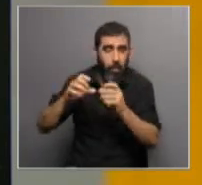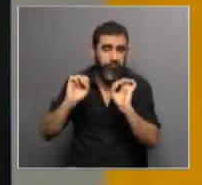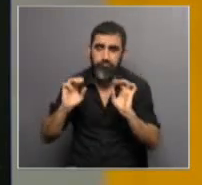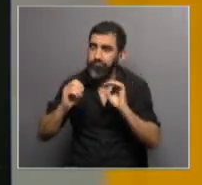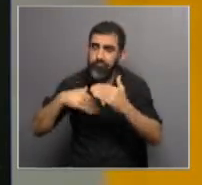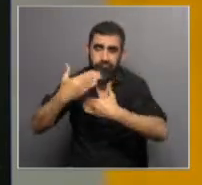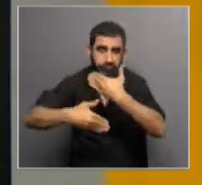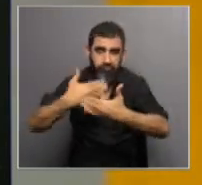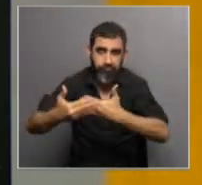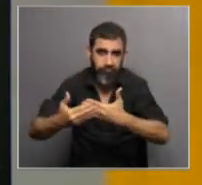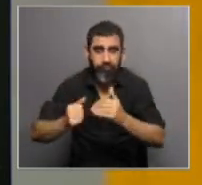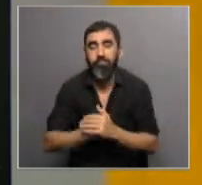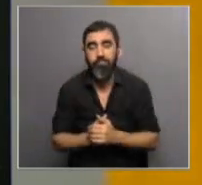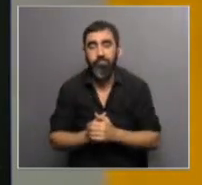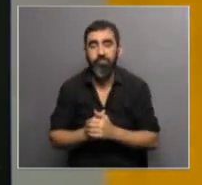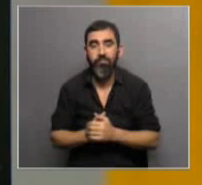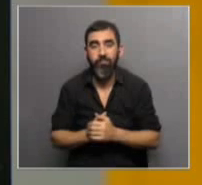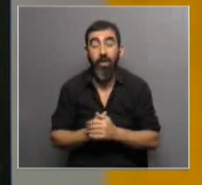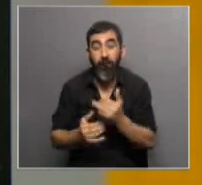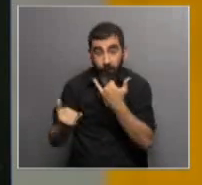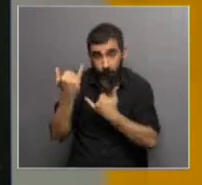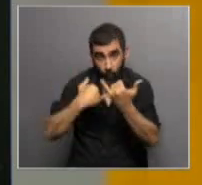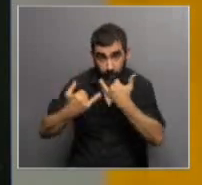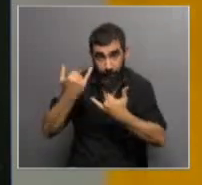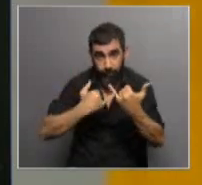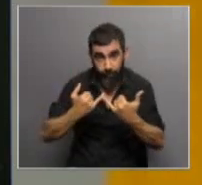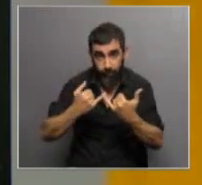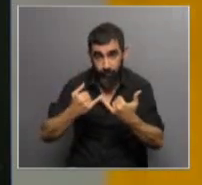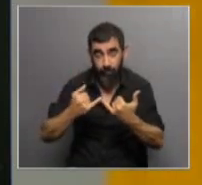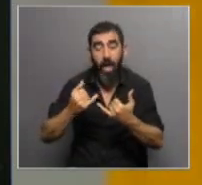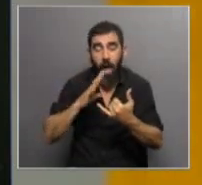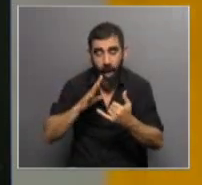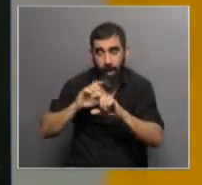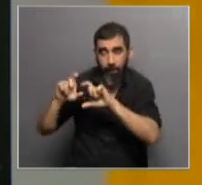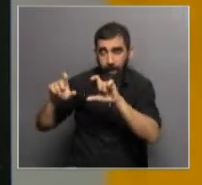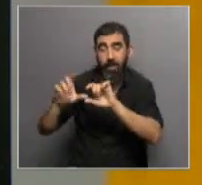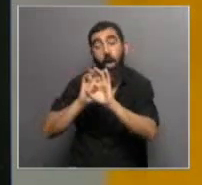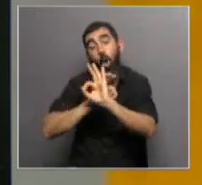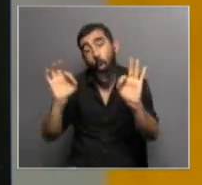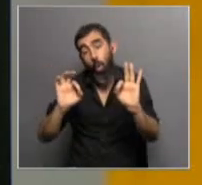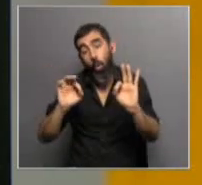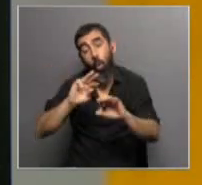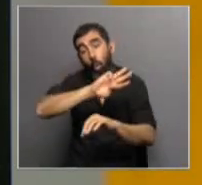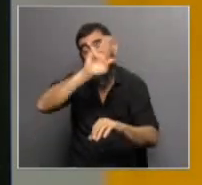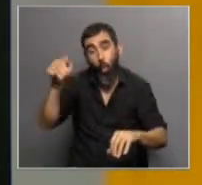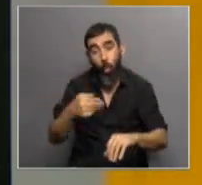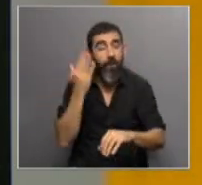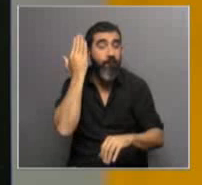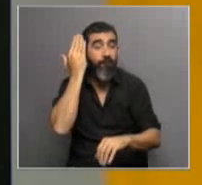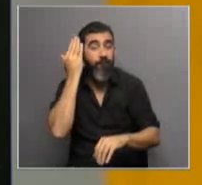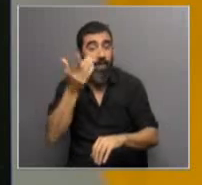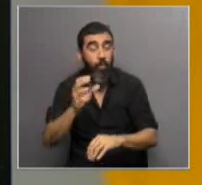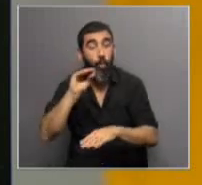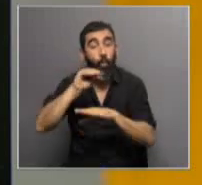es cuestión de hacer dos o tres trámites muy sencillos la información si no tomaron nota en pantalla la pueden encontrar en la página de facebook de